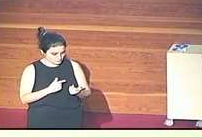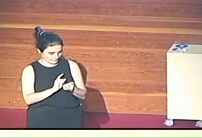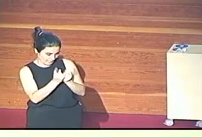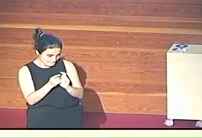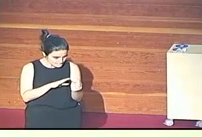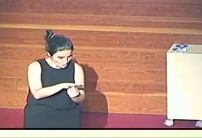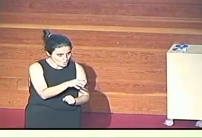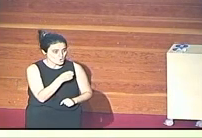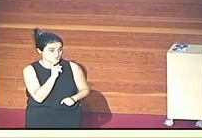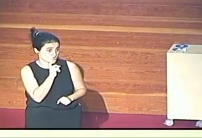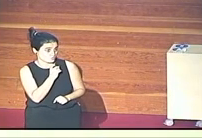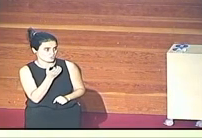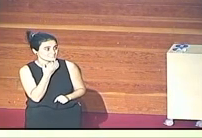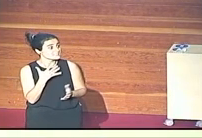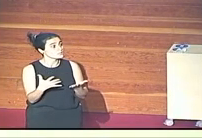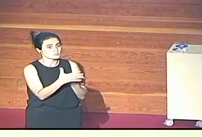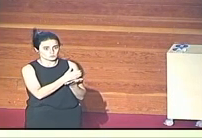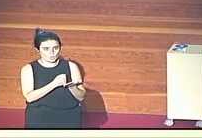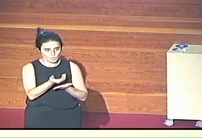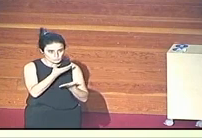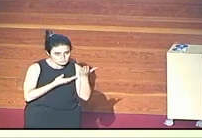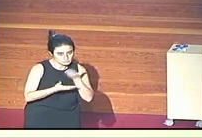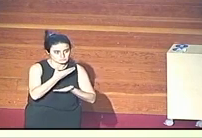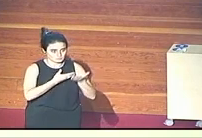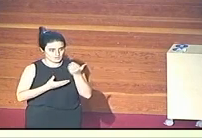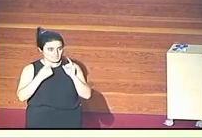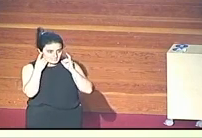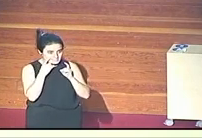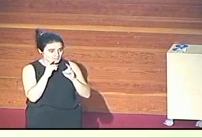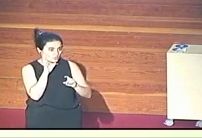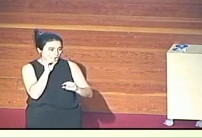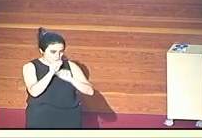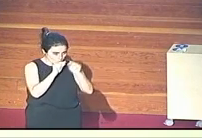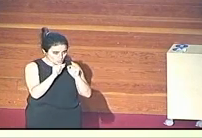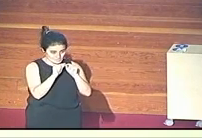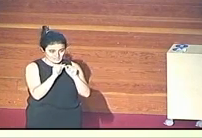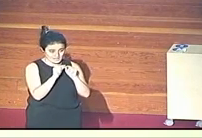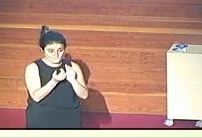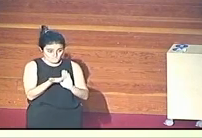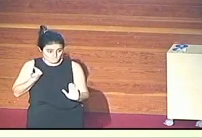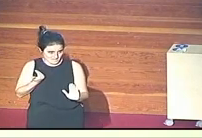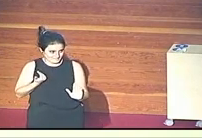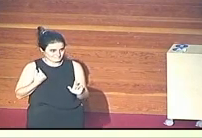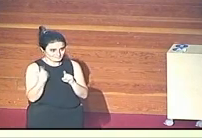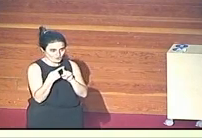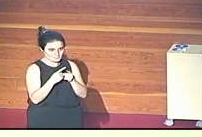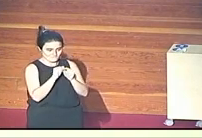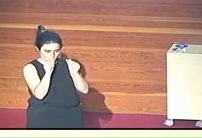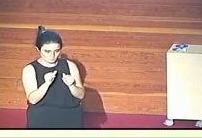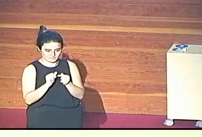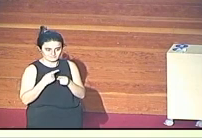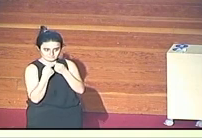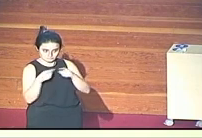conseguimos entre todos descontaminar y empezar a hacer las cosas de forma diferente pues a lo mejor conseguimos